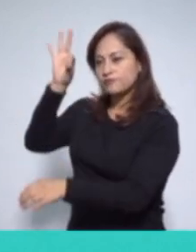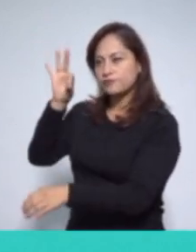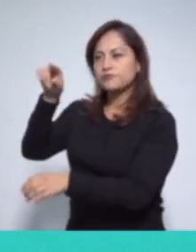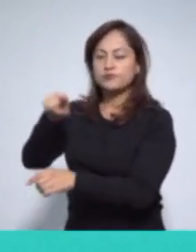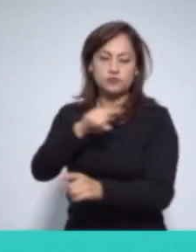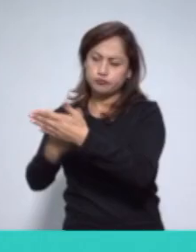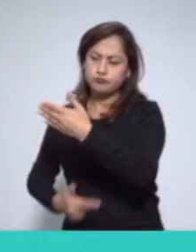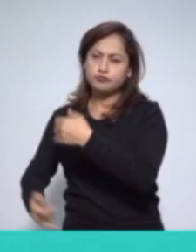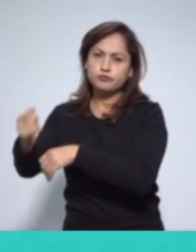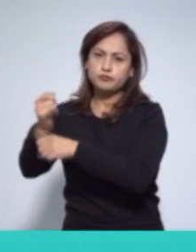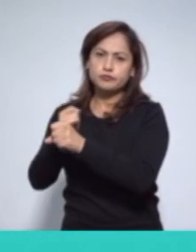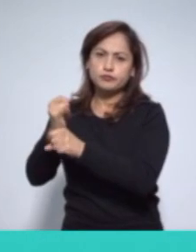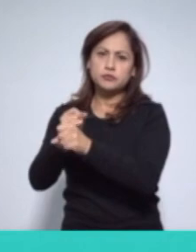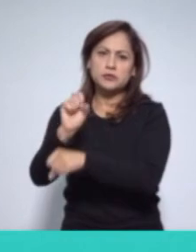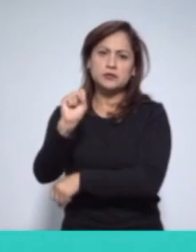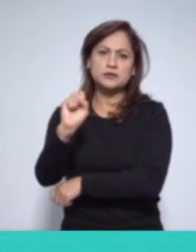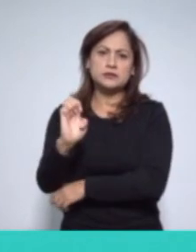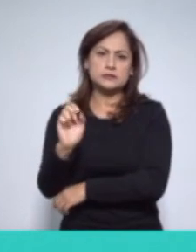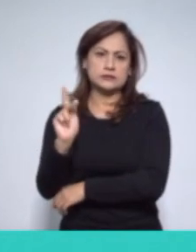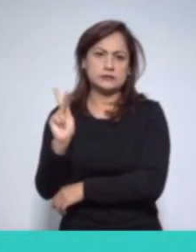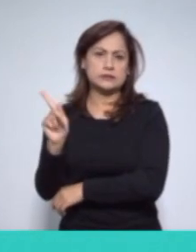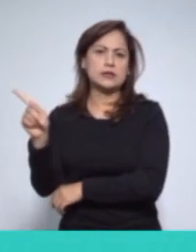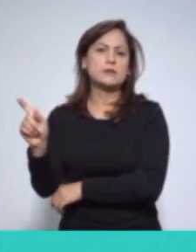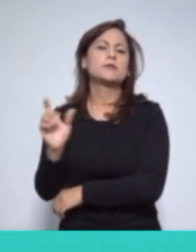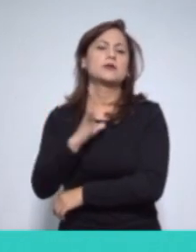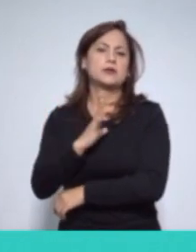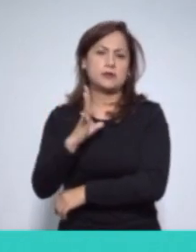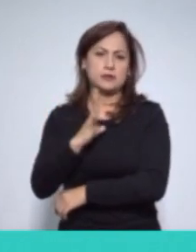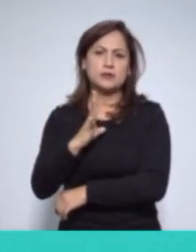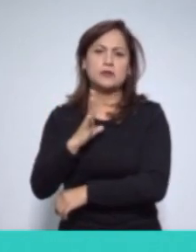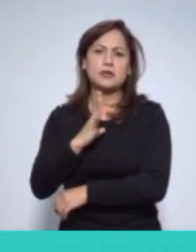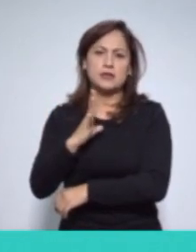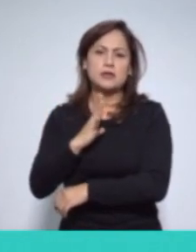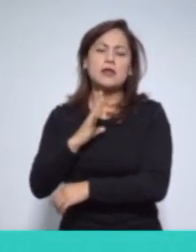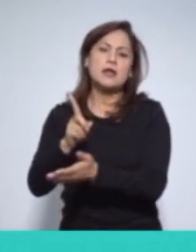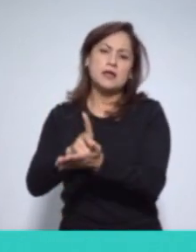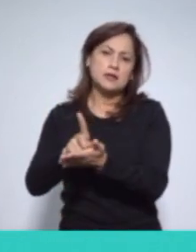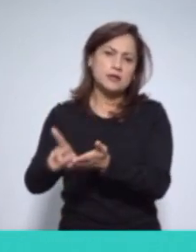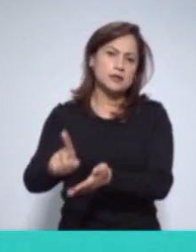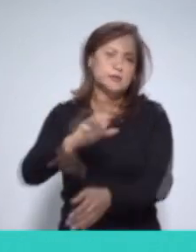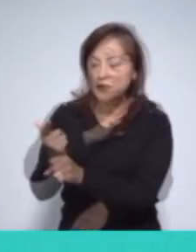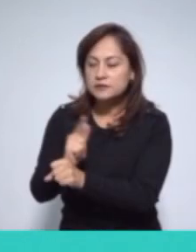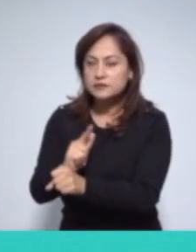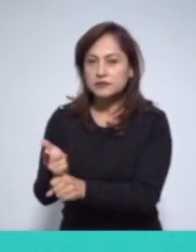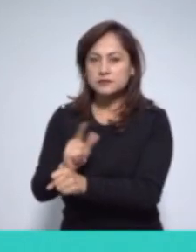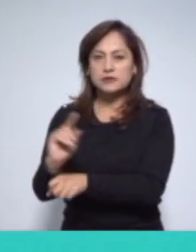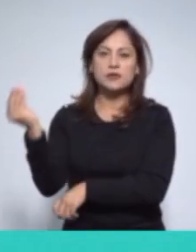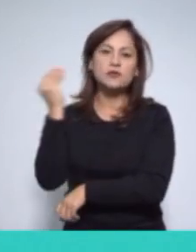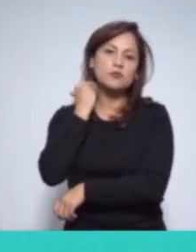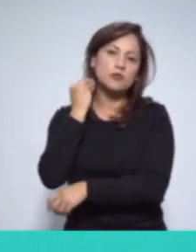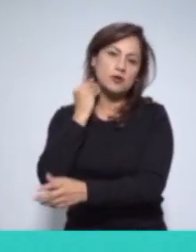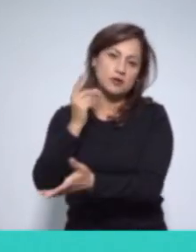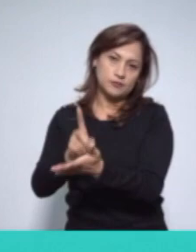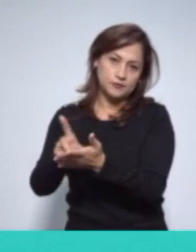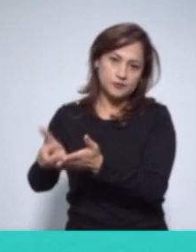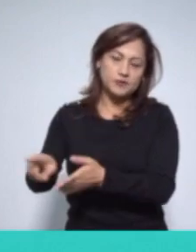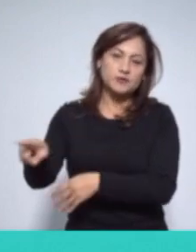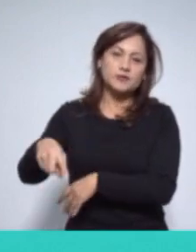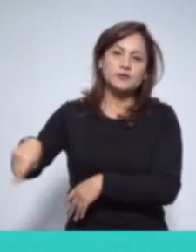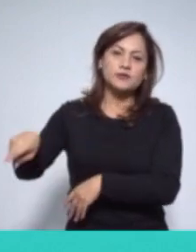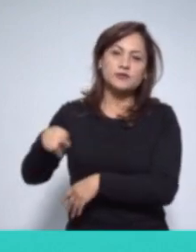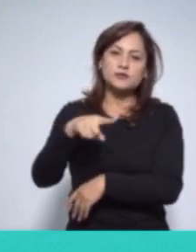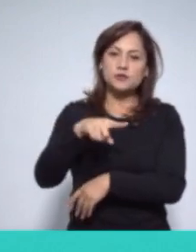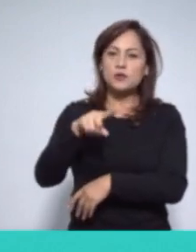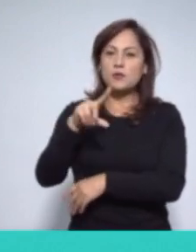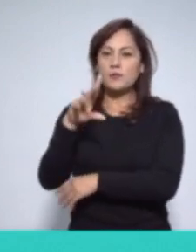que obra en la PGR para el ingreso y cumplimiento estricto de la ley, que exige que para ser titular de esa institución se requiere cédula profesional como licenciado